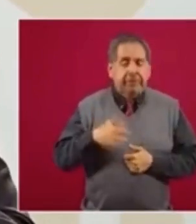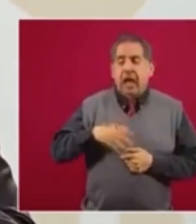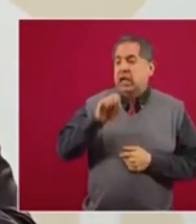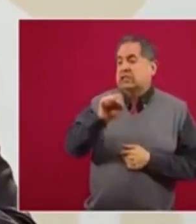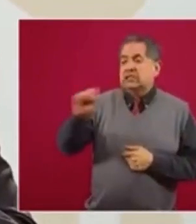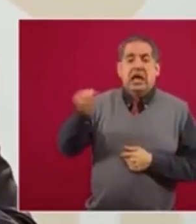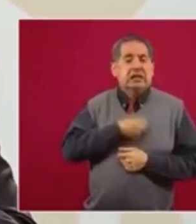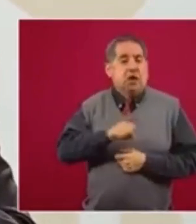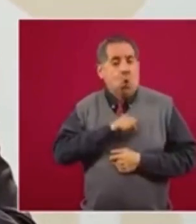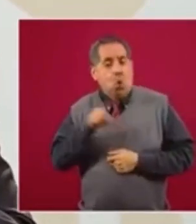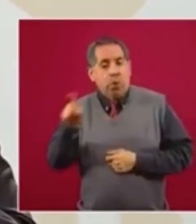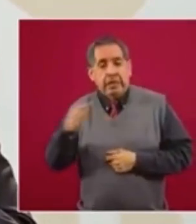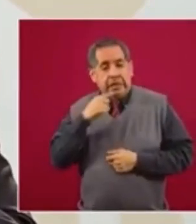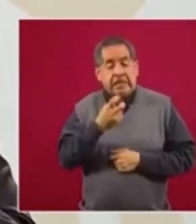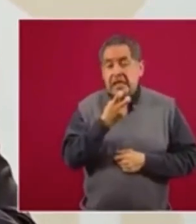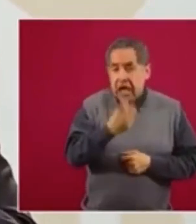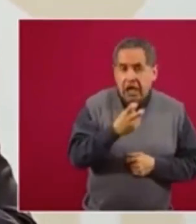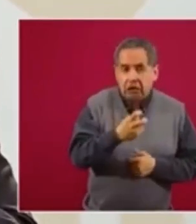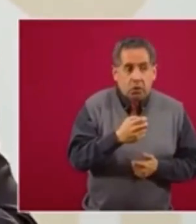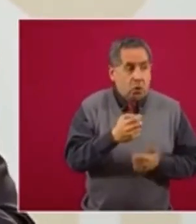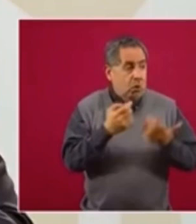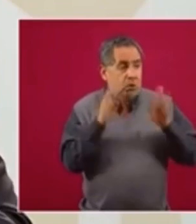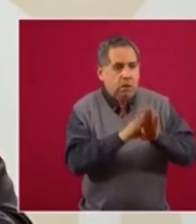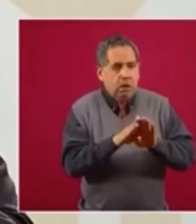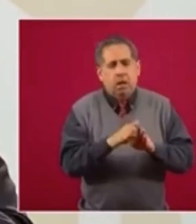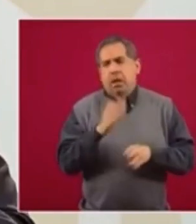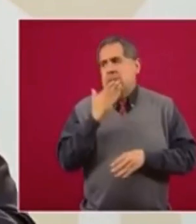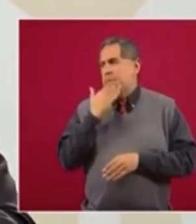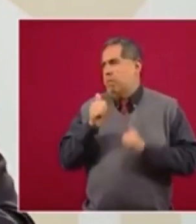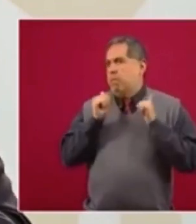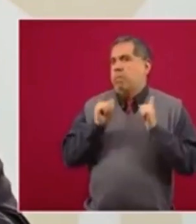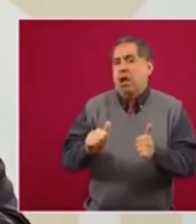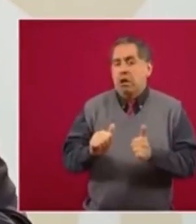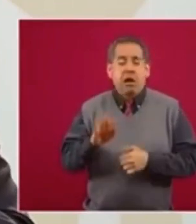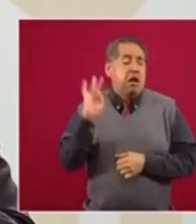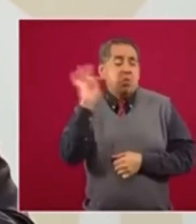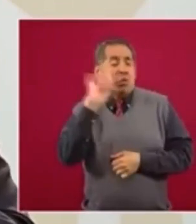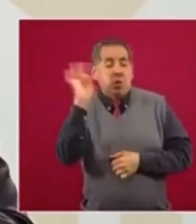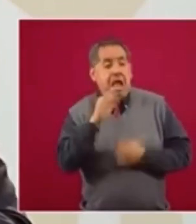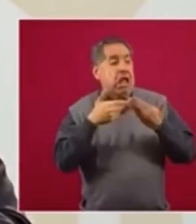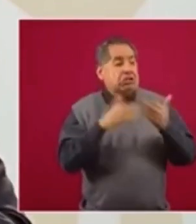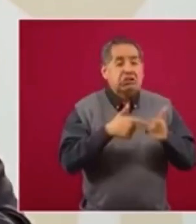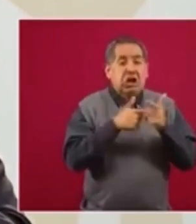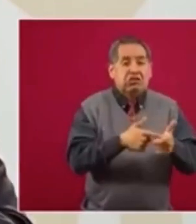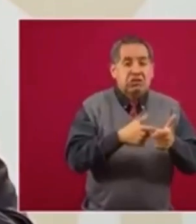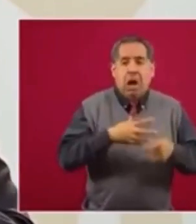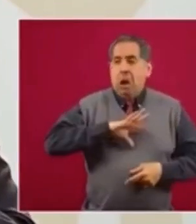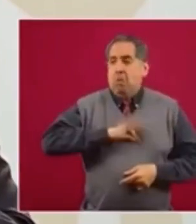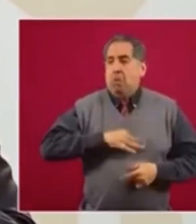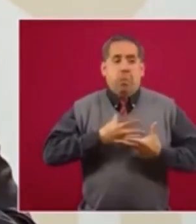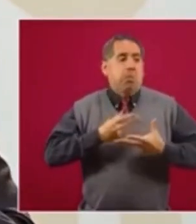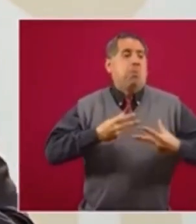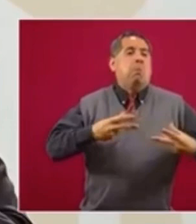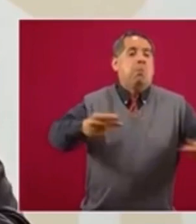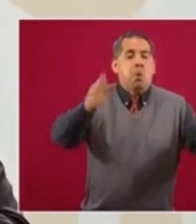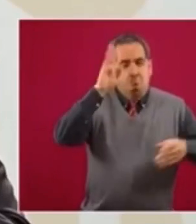Salud, esto evitó un crecimiento muy alto del contagio en las primeras semanas